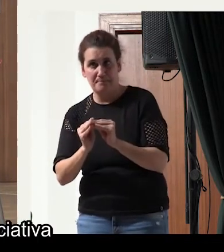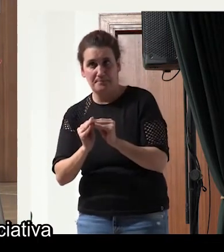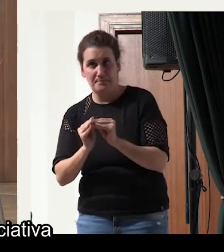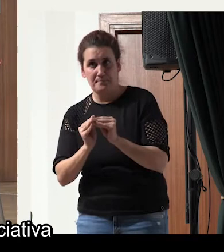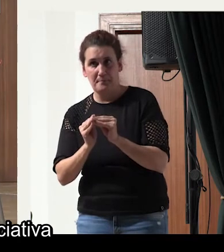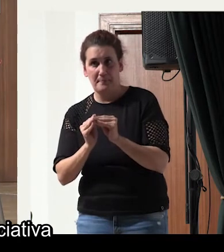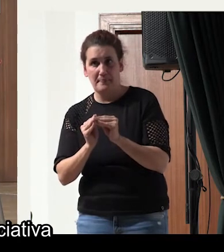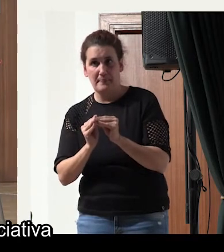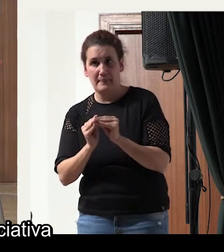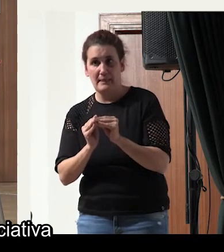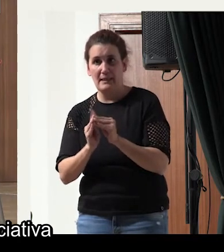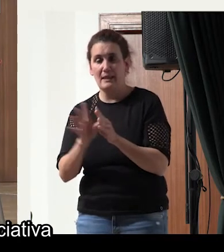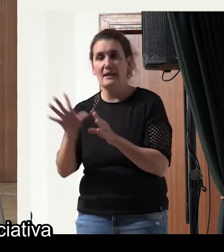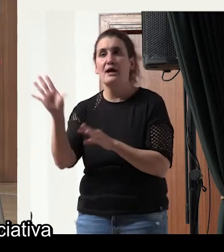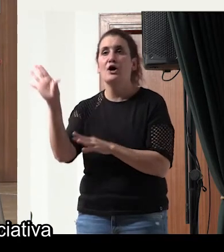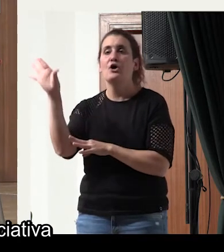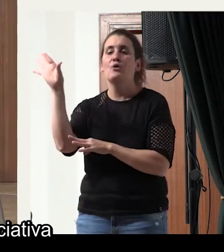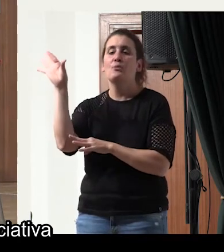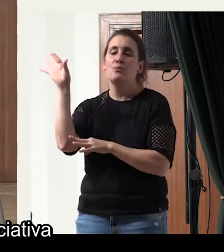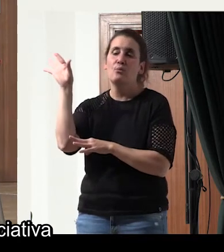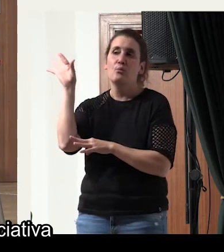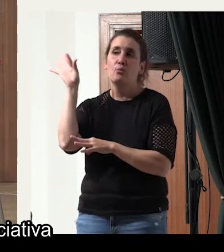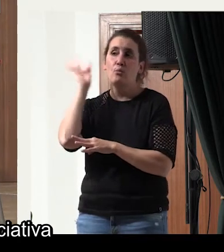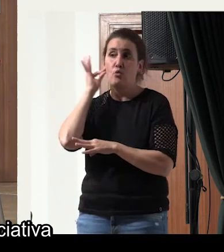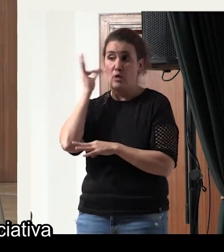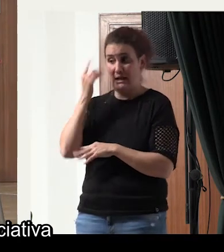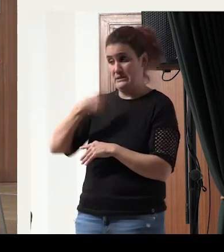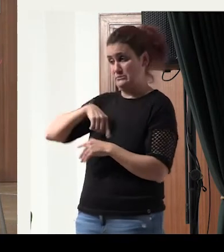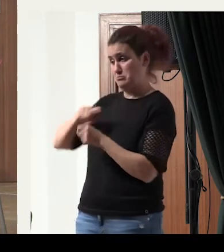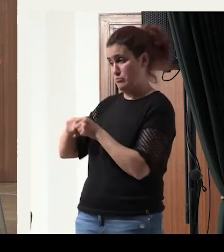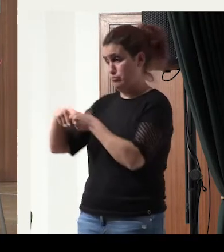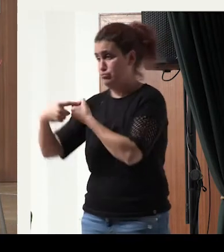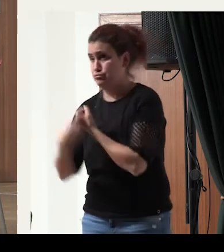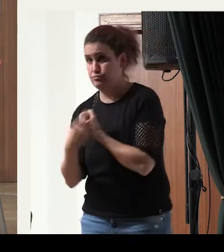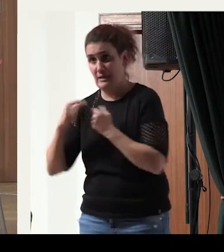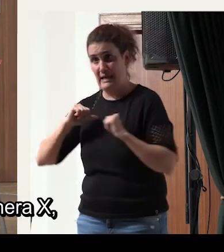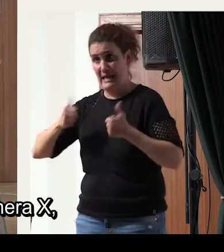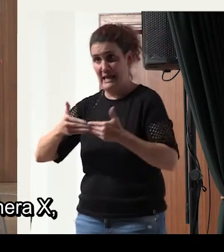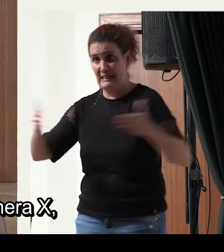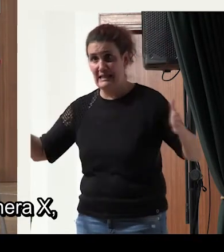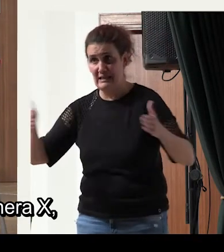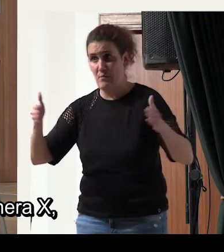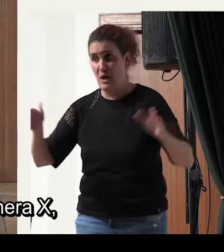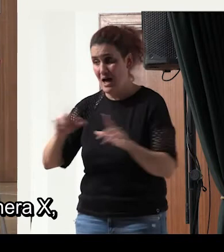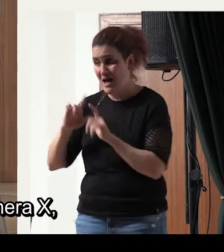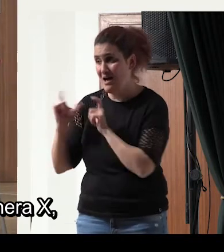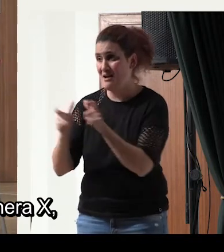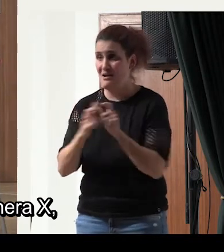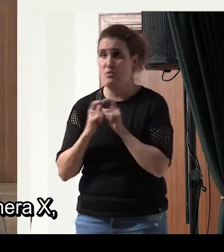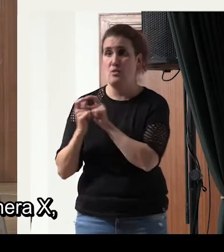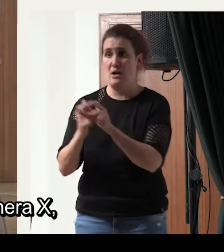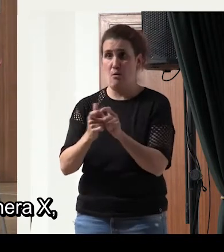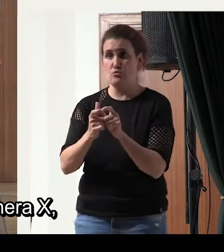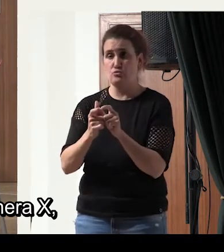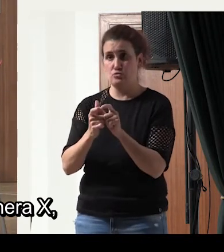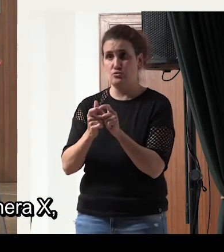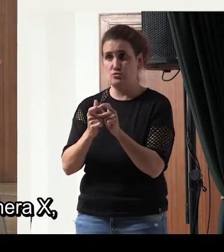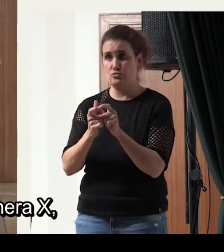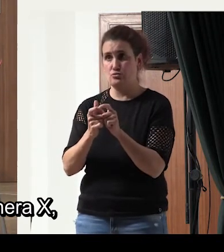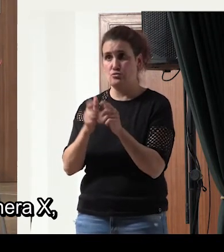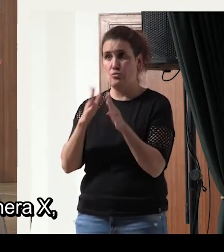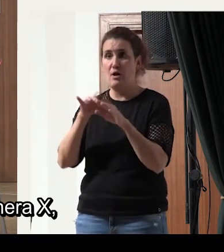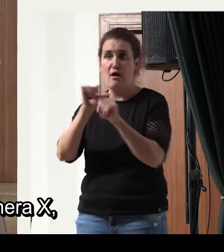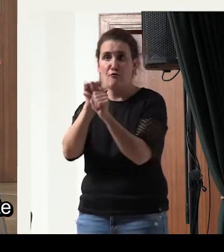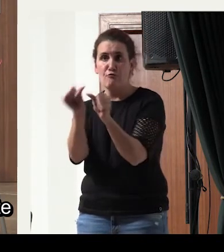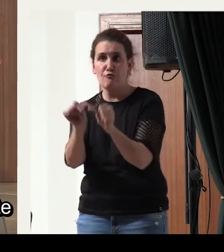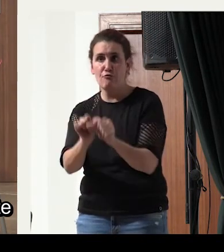mujeres que formen parte o formemos parte de esta iniciativa nos reuniremos, bueno, hemos puesto de una manera X una